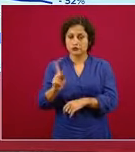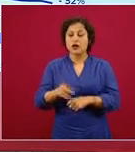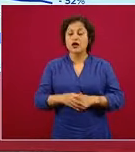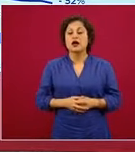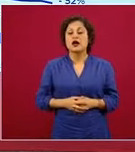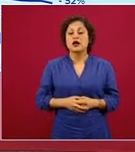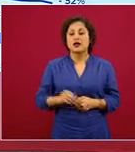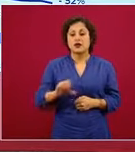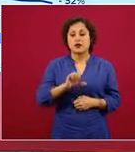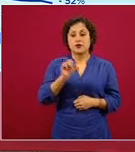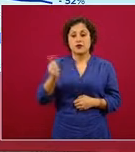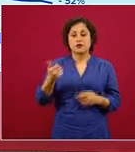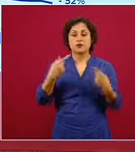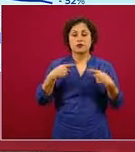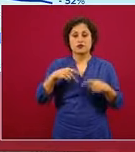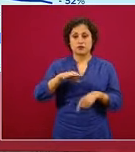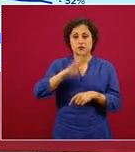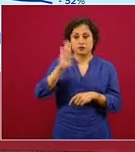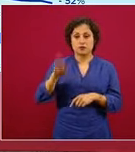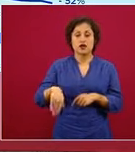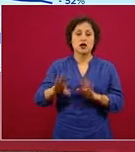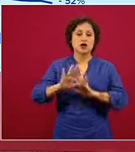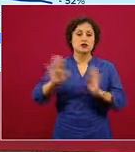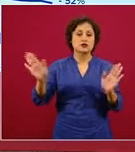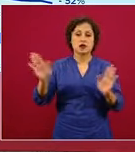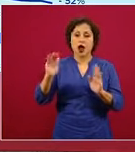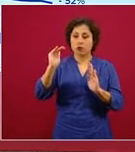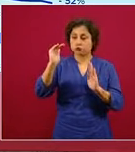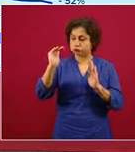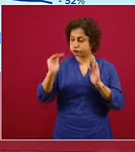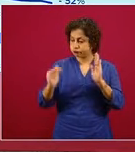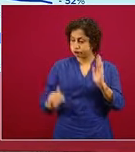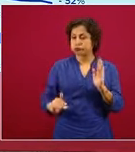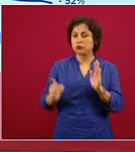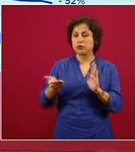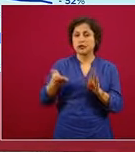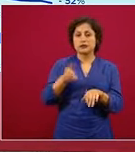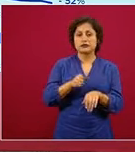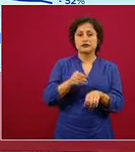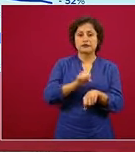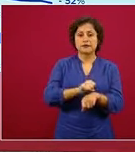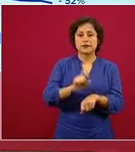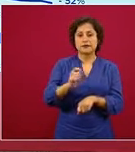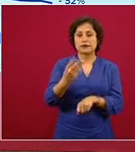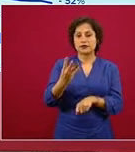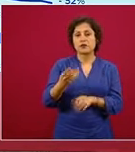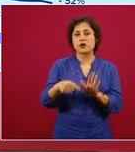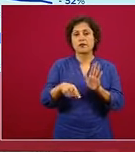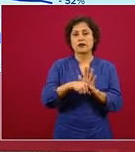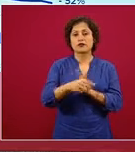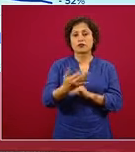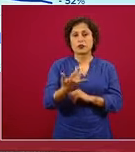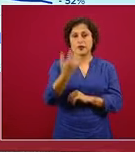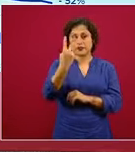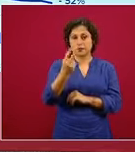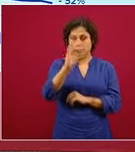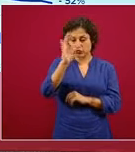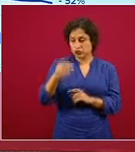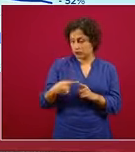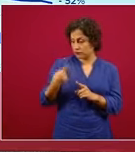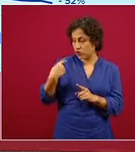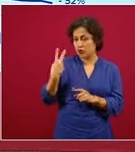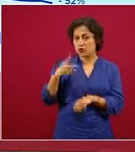clara tendencia descendente prácticamente ya desde la semana 24 y con menos 52% en las últimas 2